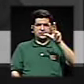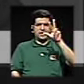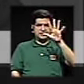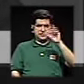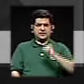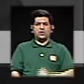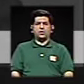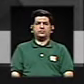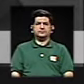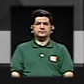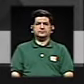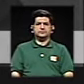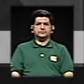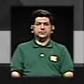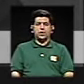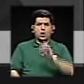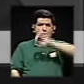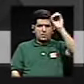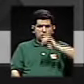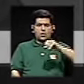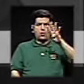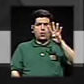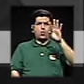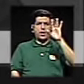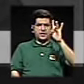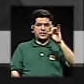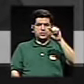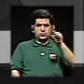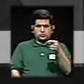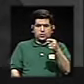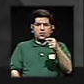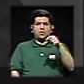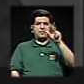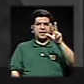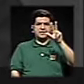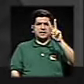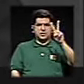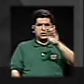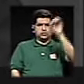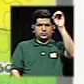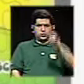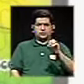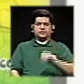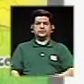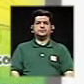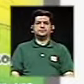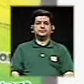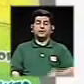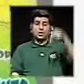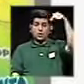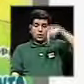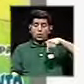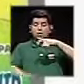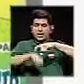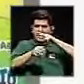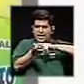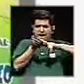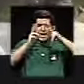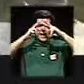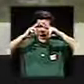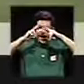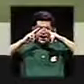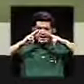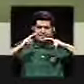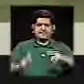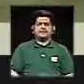56763 para un porcentaje de 48,32 por hoy en era verde analizaremos